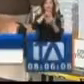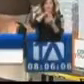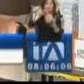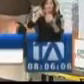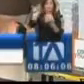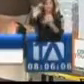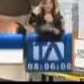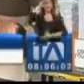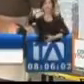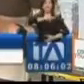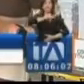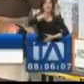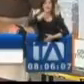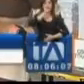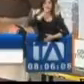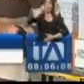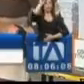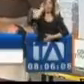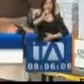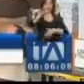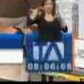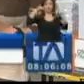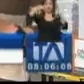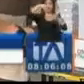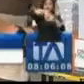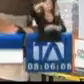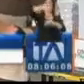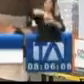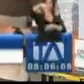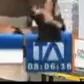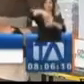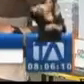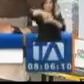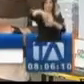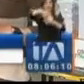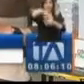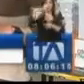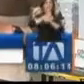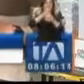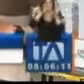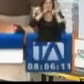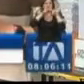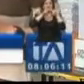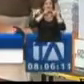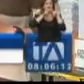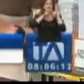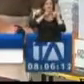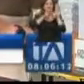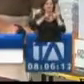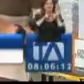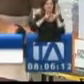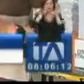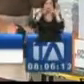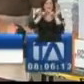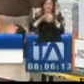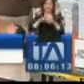del 100% de papeletas electorales que ya están impresas, continúa haciendo un trabajo de revisión de las mismas y